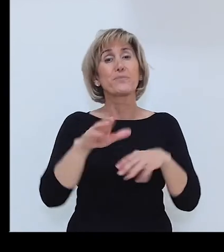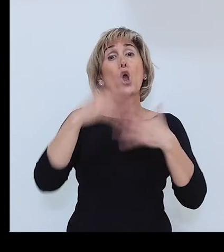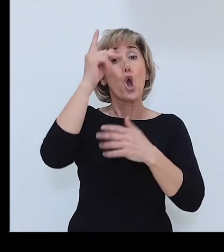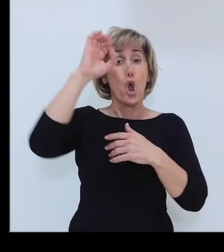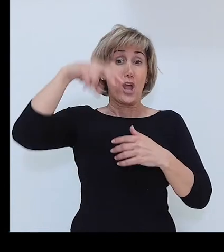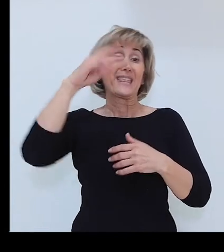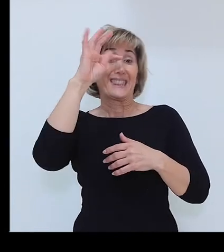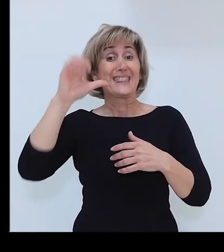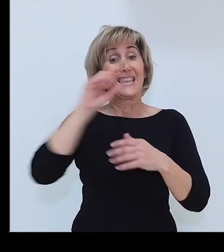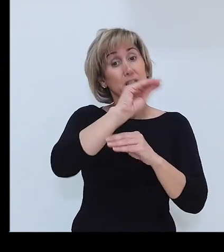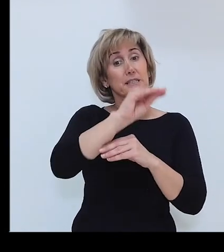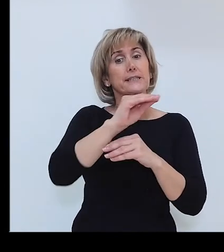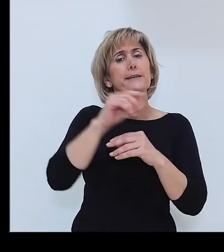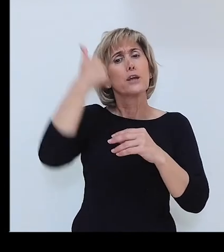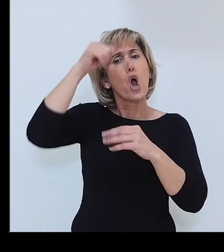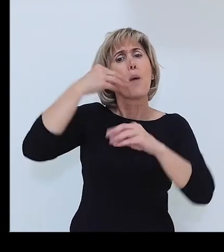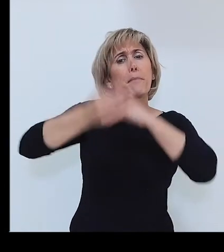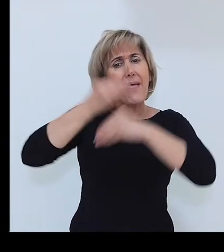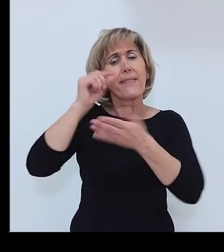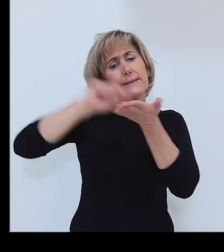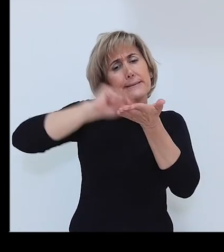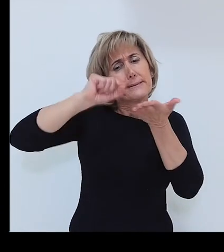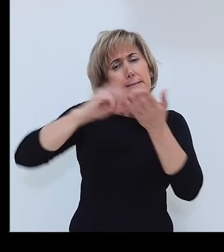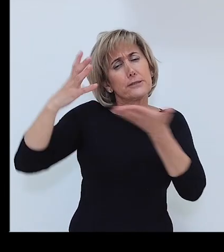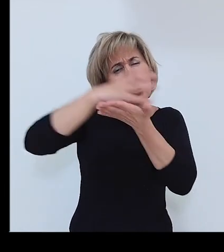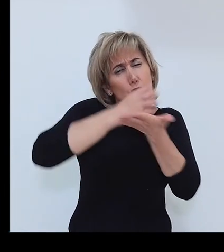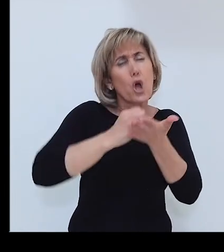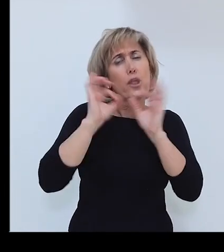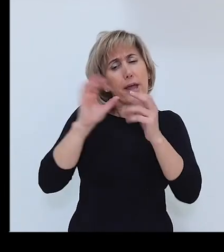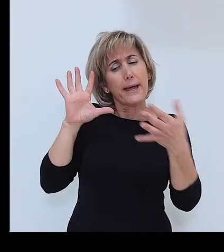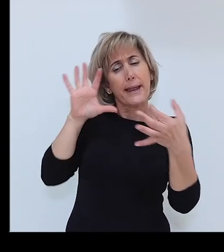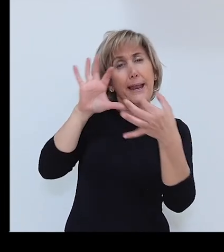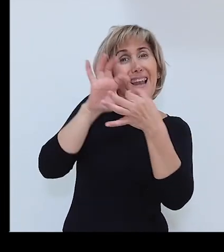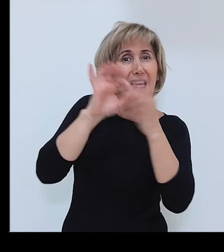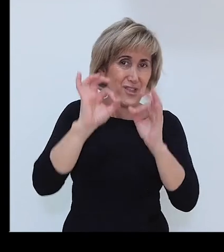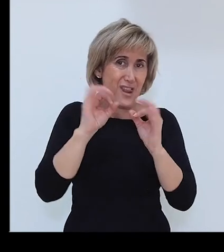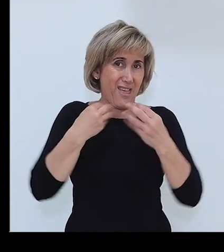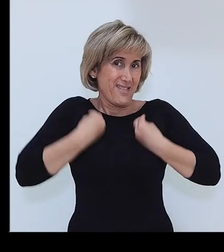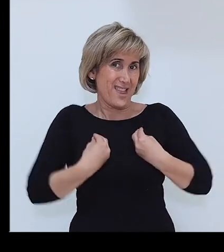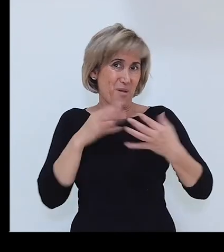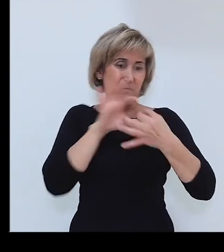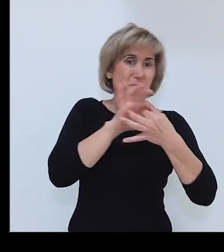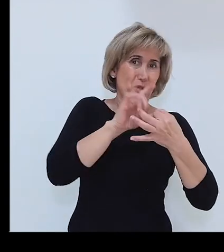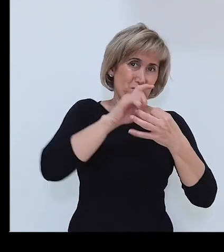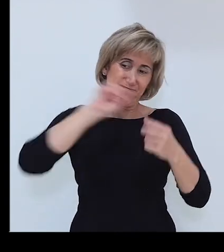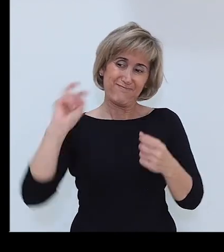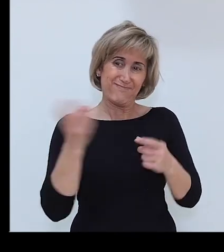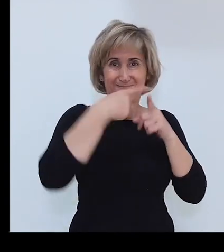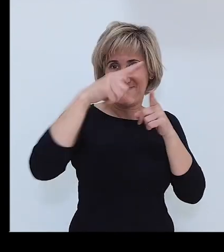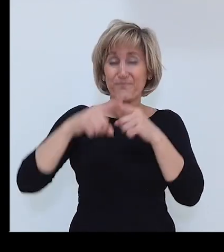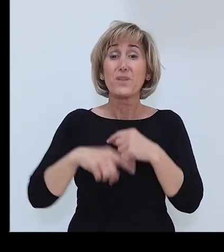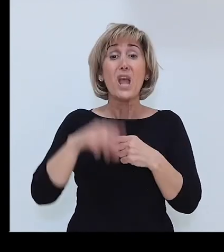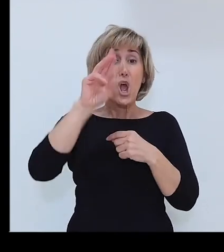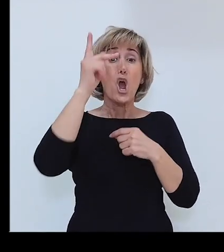o su filosofía política es todo lo que escribió, ¿no? Todo está relacionado con lo mismo, ¿no? Además, a diferencia de